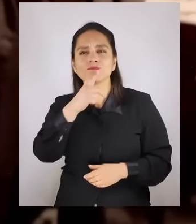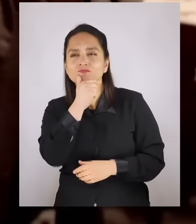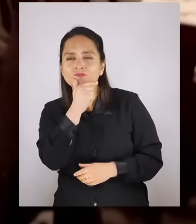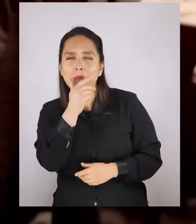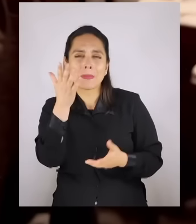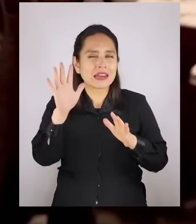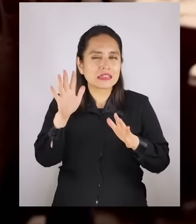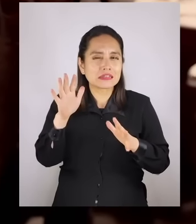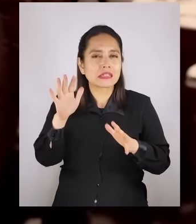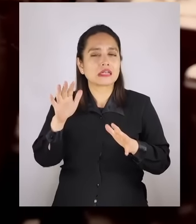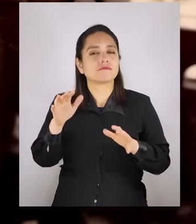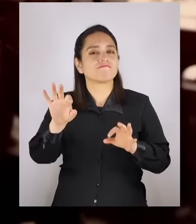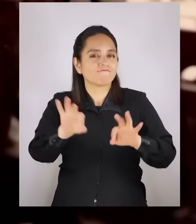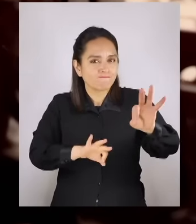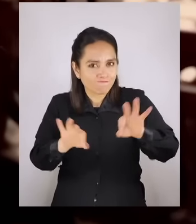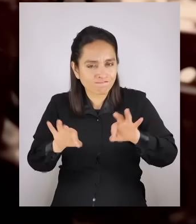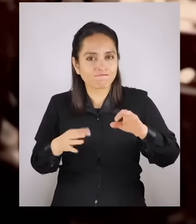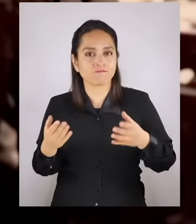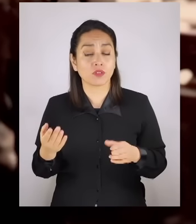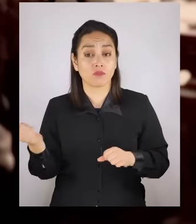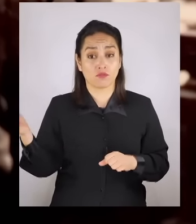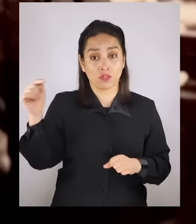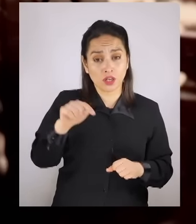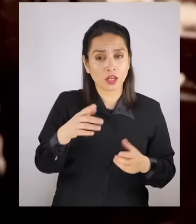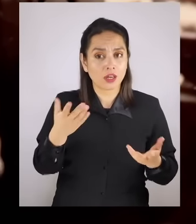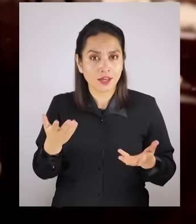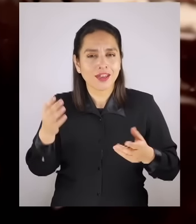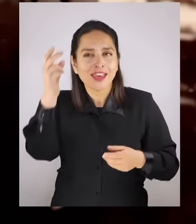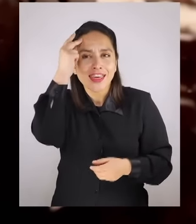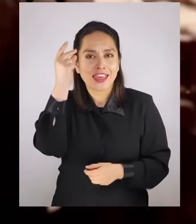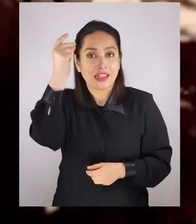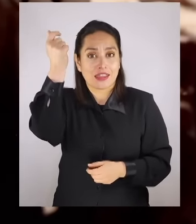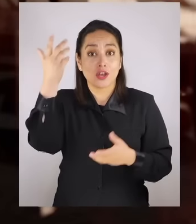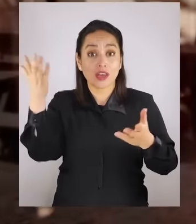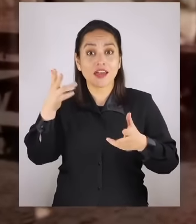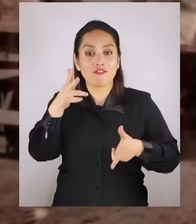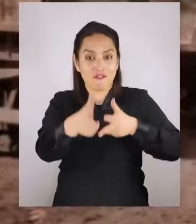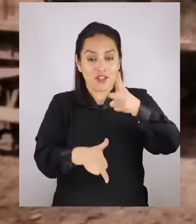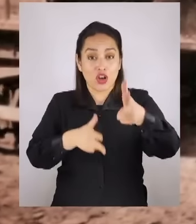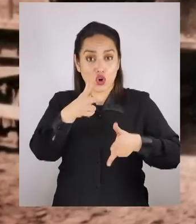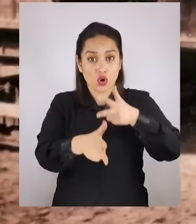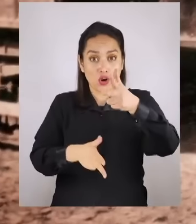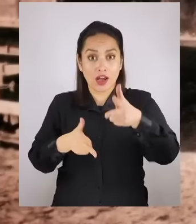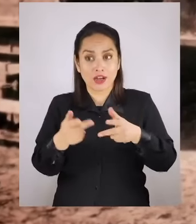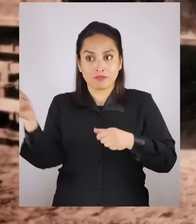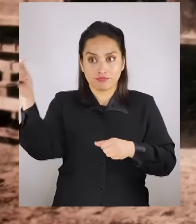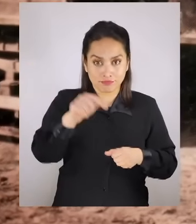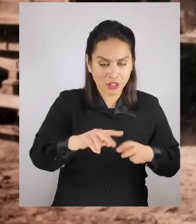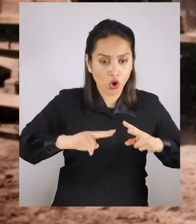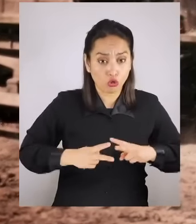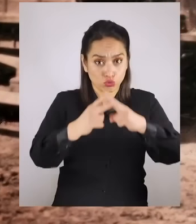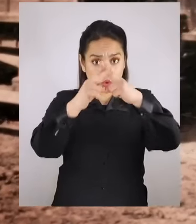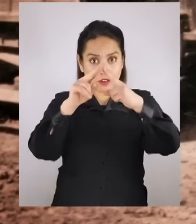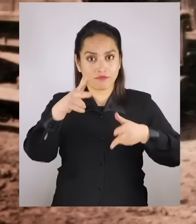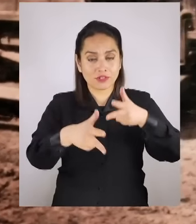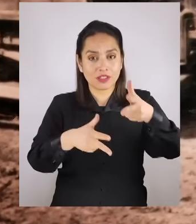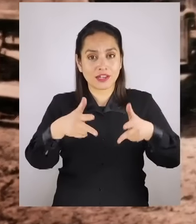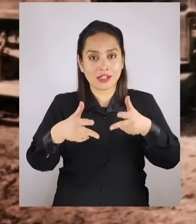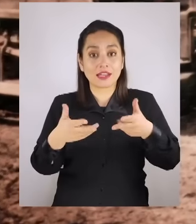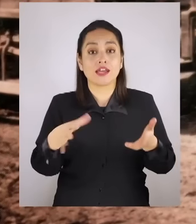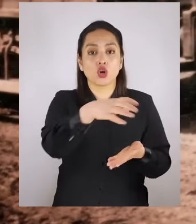era ingeniero, y venía con una idea, era traer el ferrocarril y fabricar el ferrocarril que